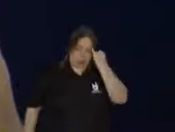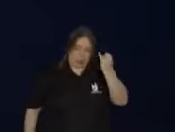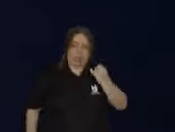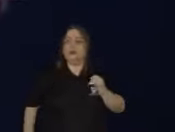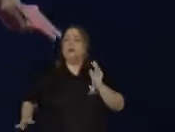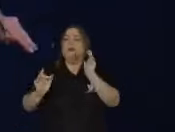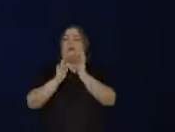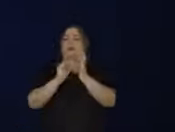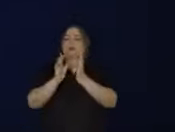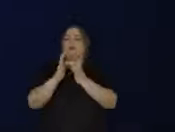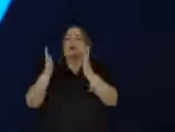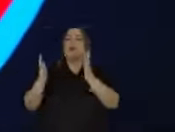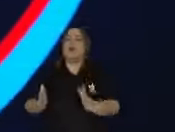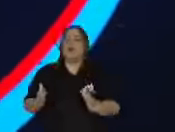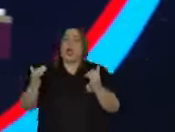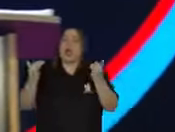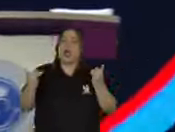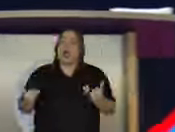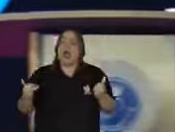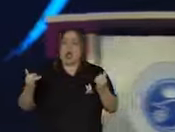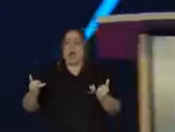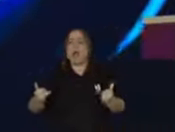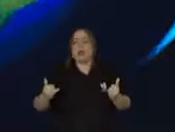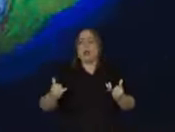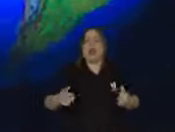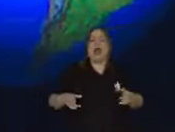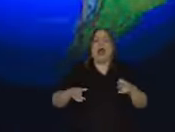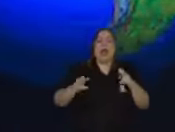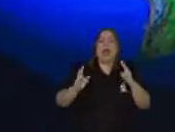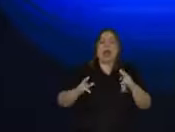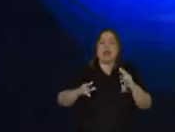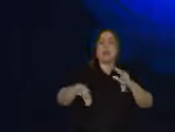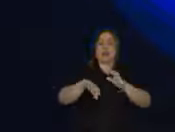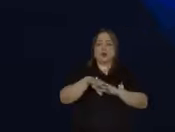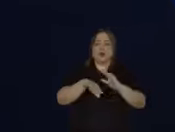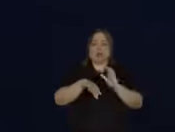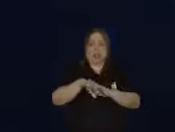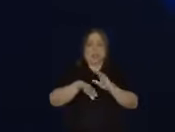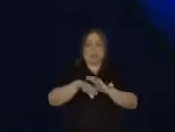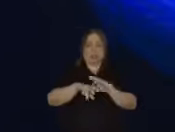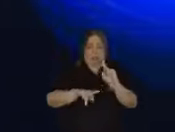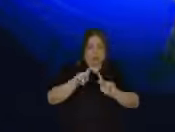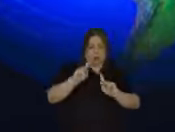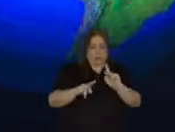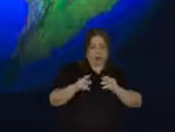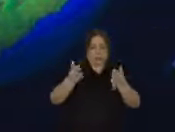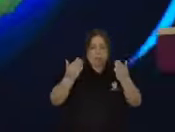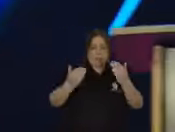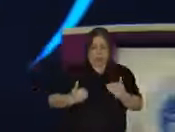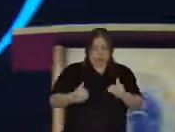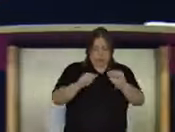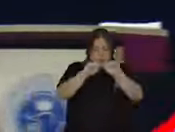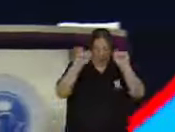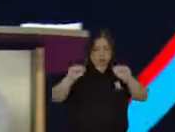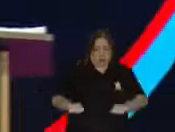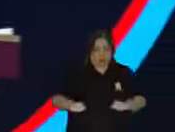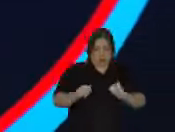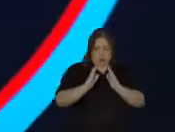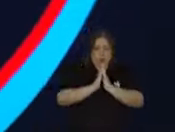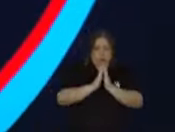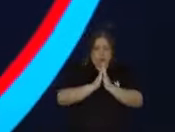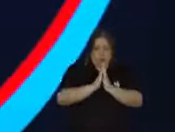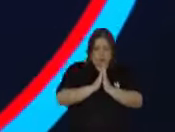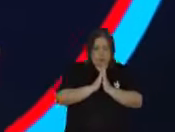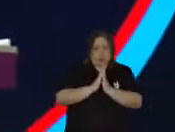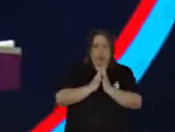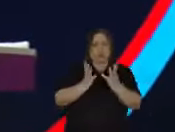Así que yo quiero hacer un pequeño, rápido llamado a este altar. Quiero hacer un llamado a aquellos que quieren